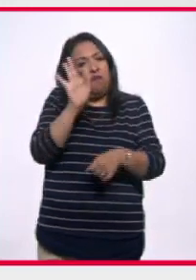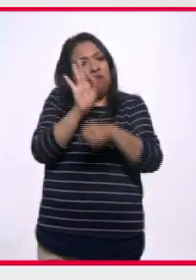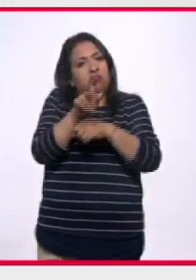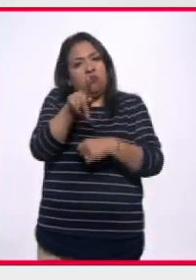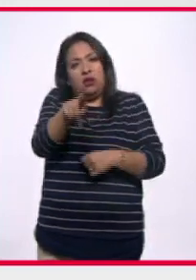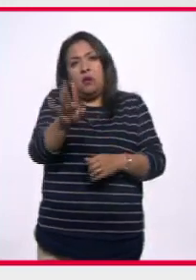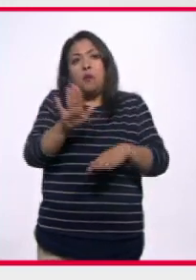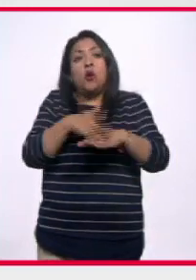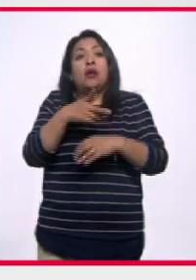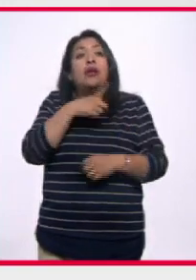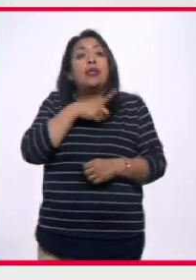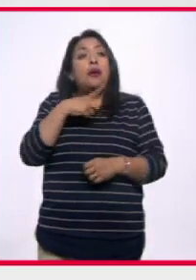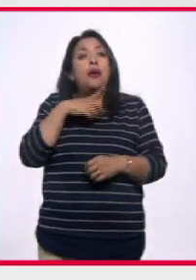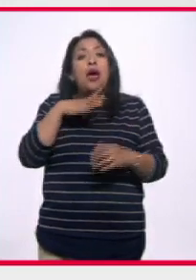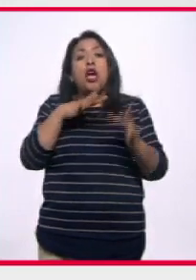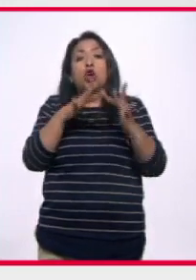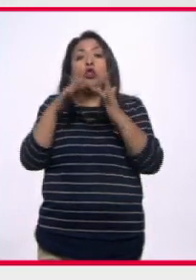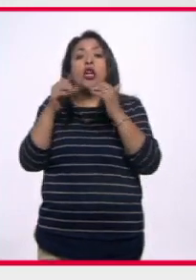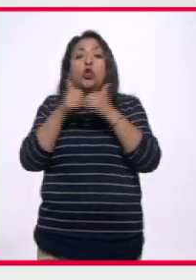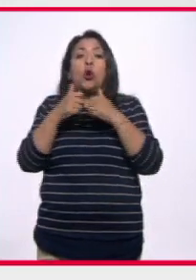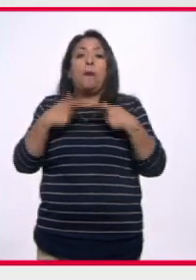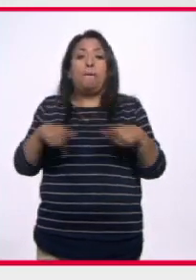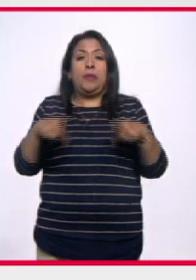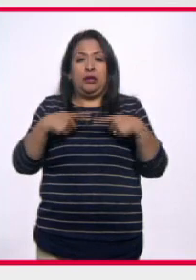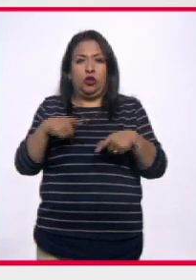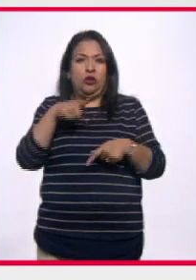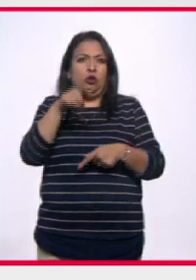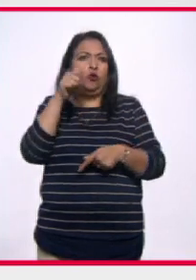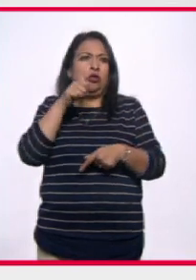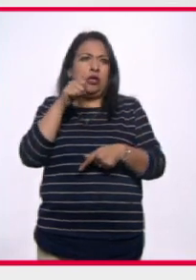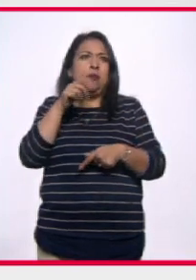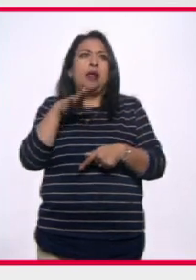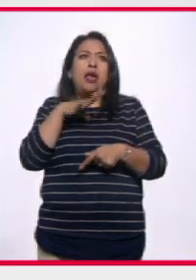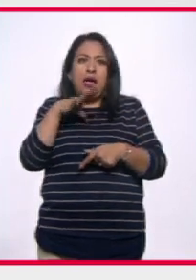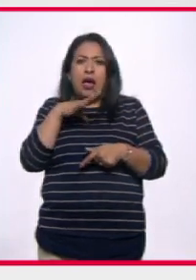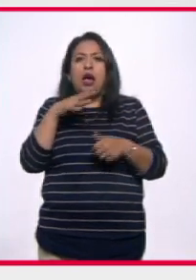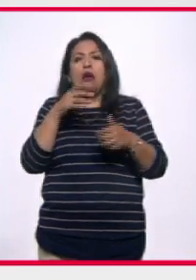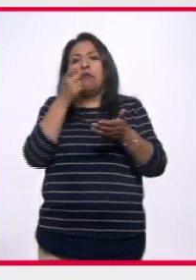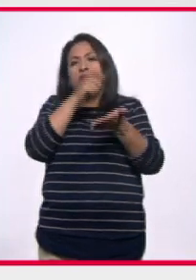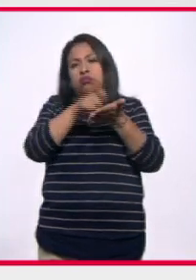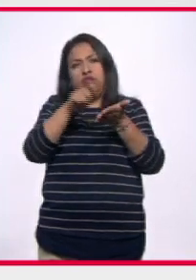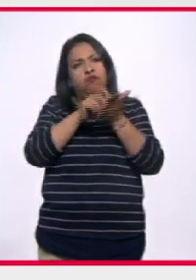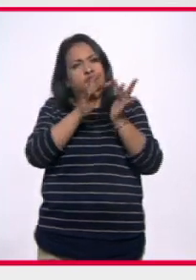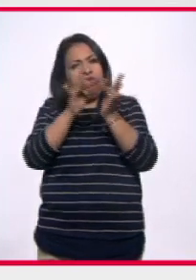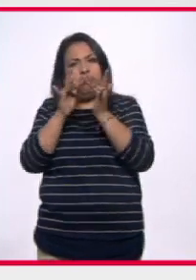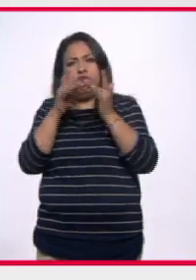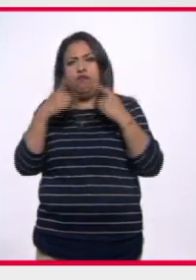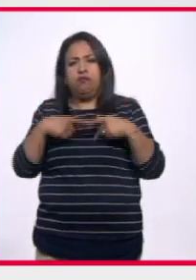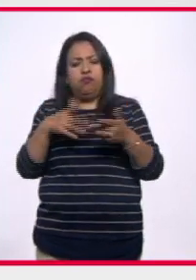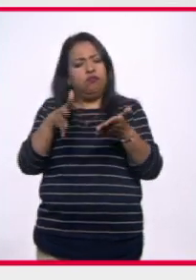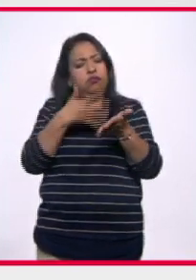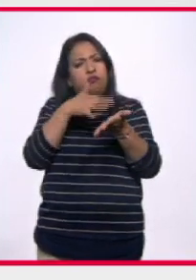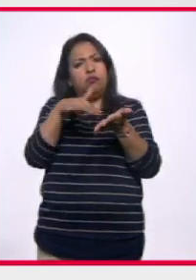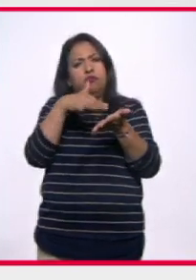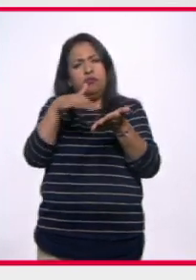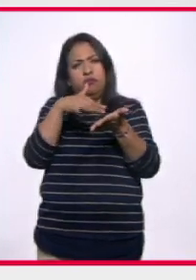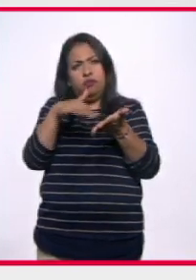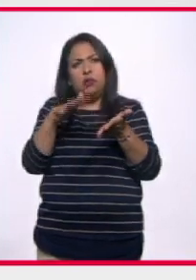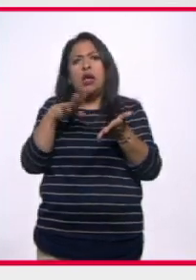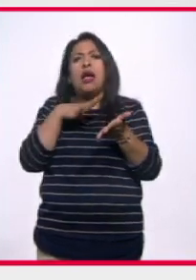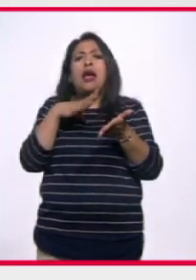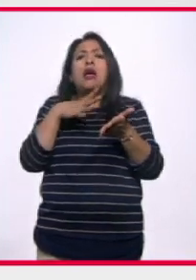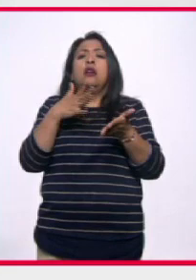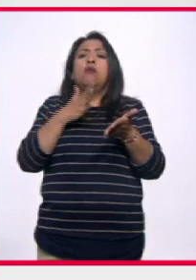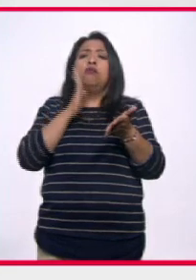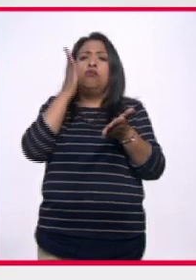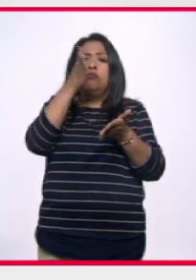porque pues hay que tener un contacto con el público que tú lo tienes través de tus escritos en estos medios a través de